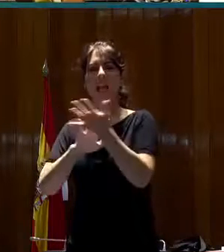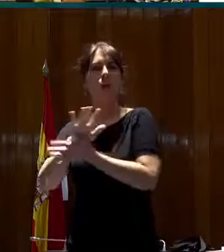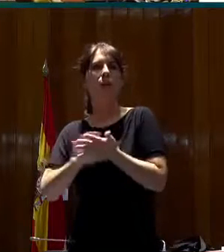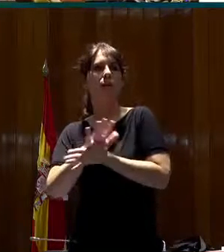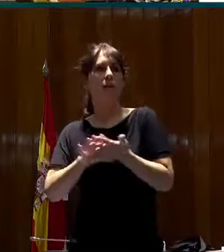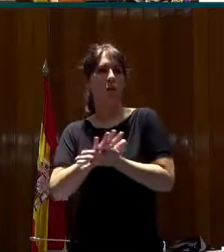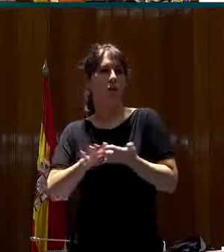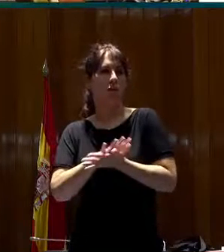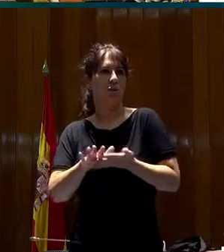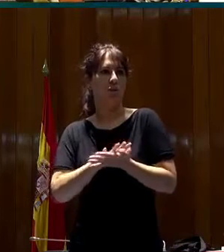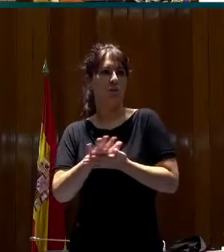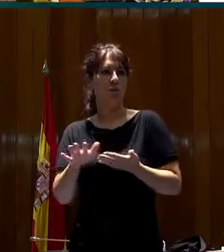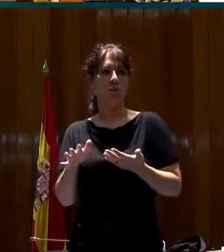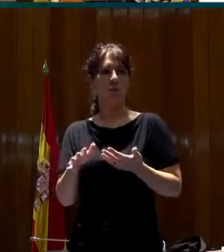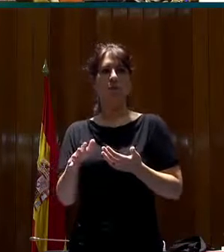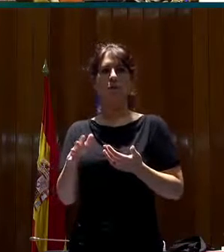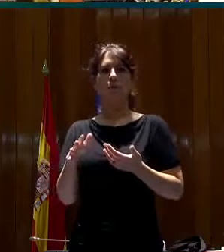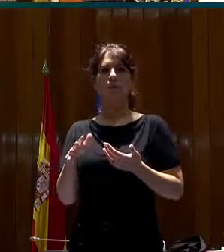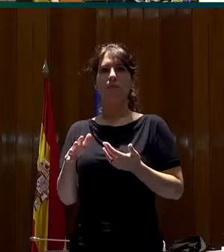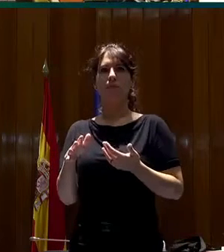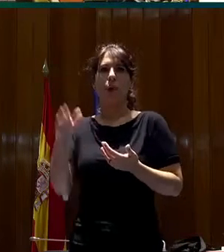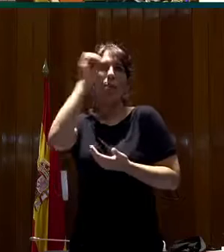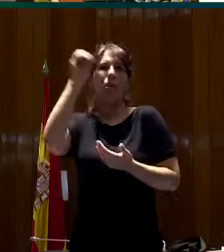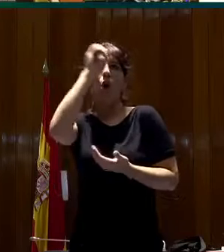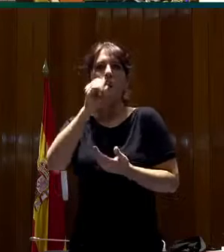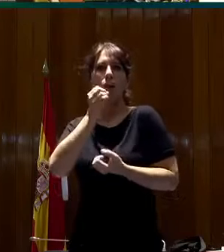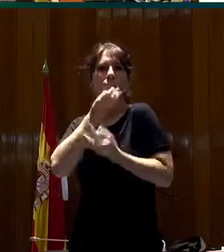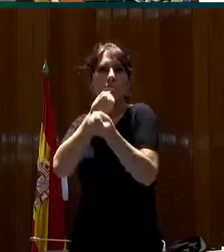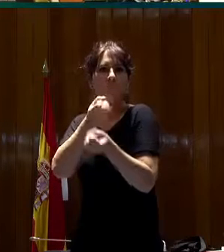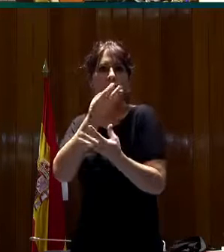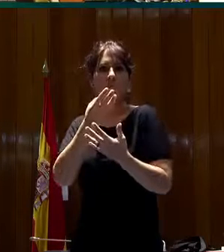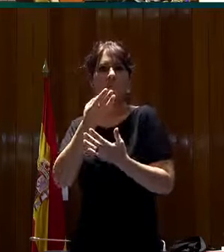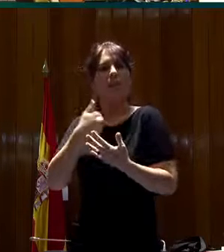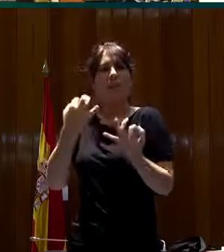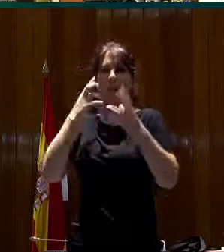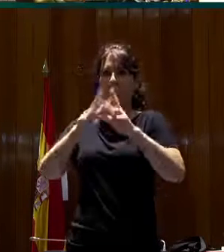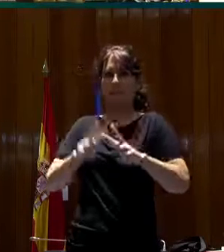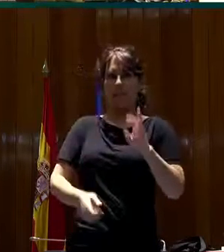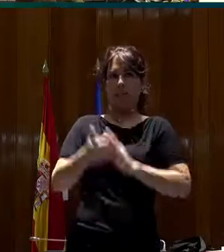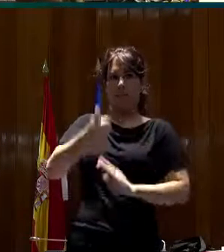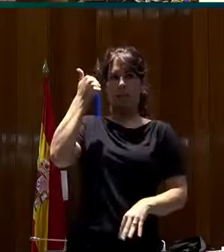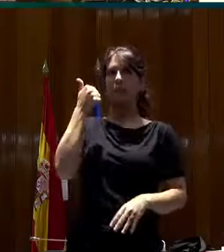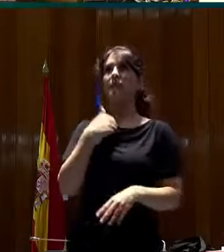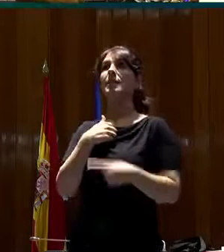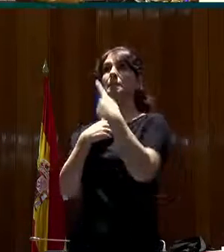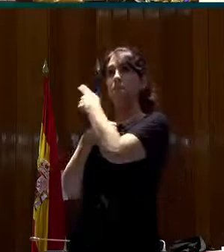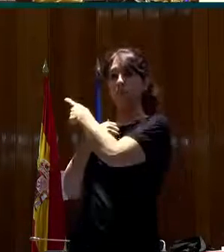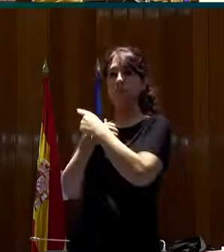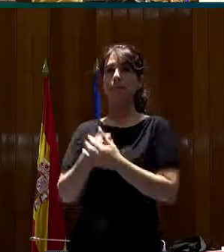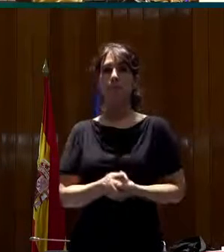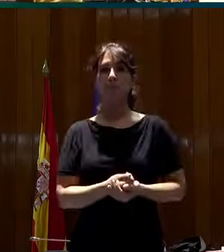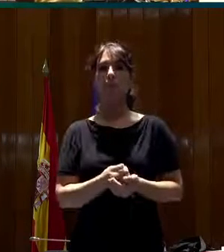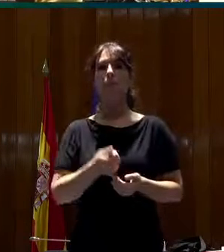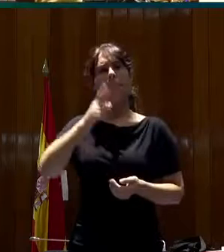signos, los géneros de opinión, para los géneros de opinión. Y el reportaje, otro género muy interesante,